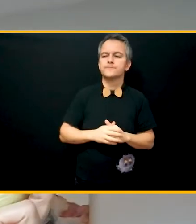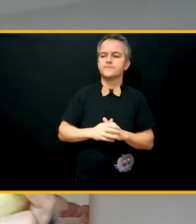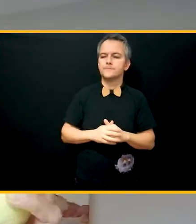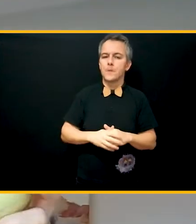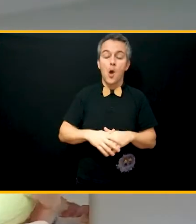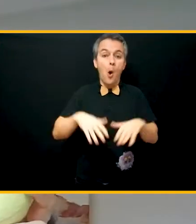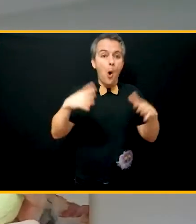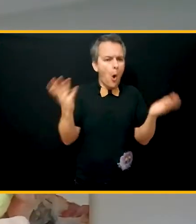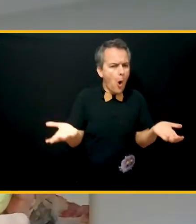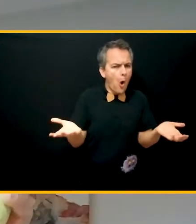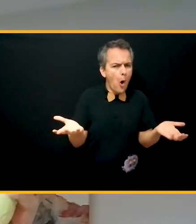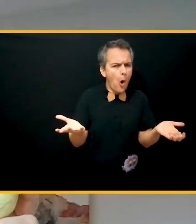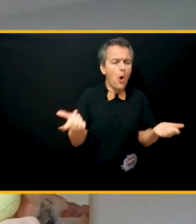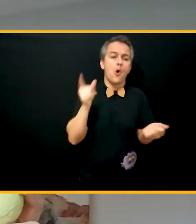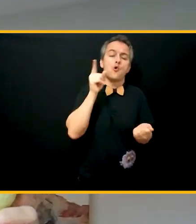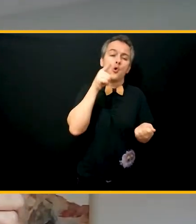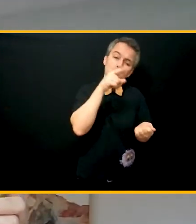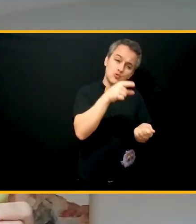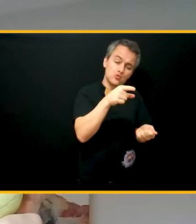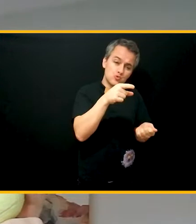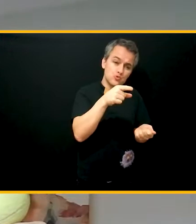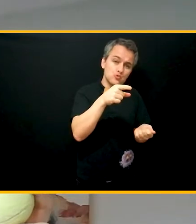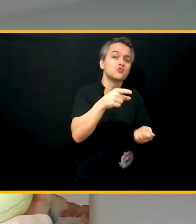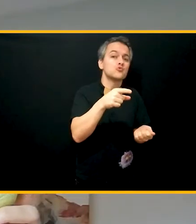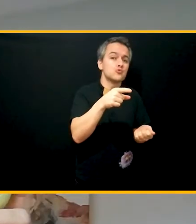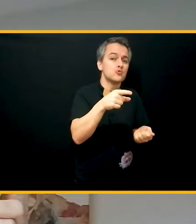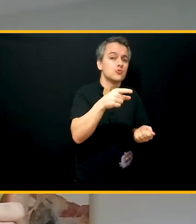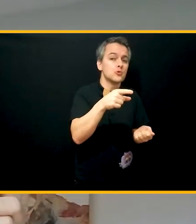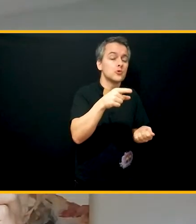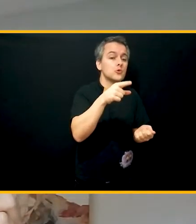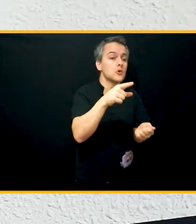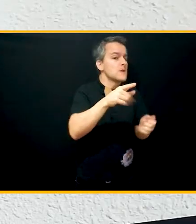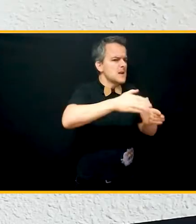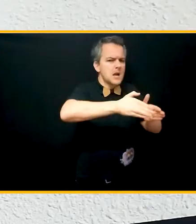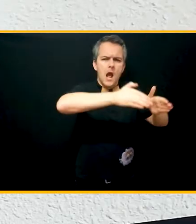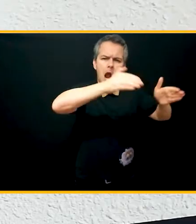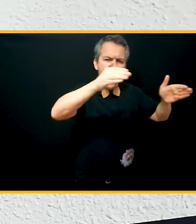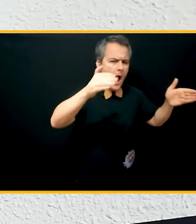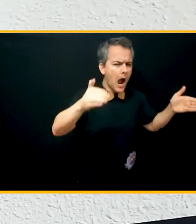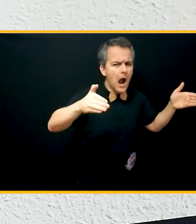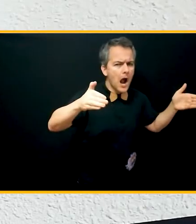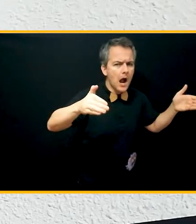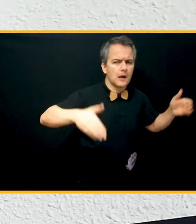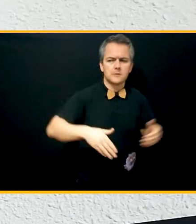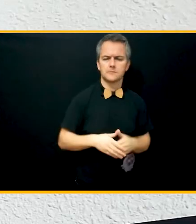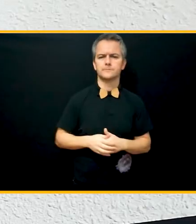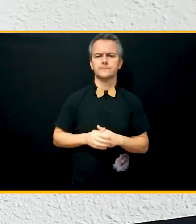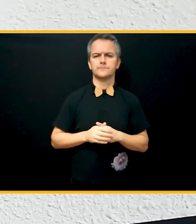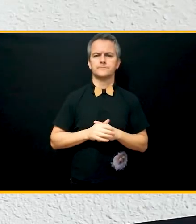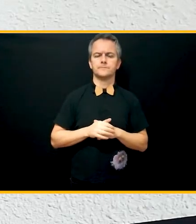Oh. You are very big.